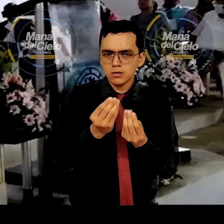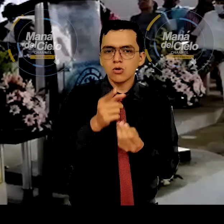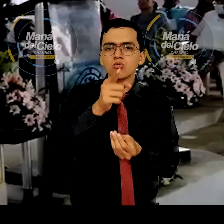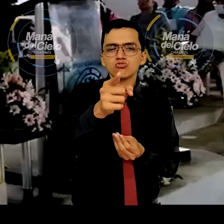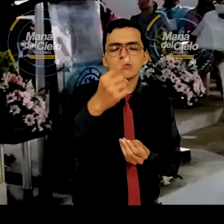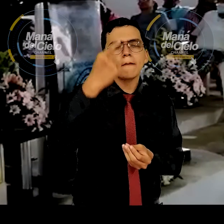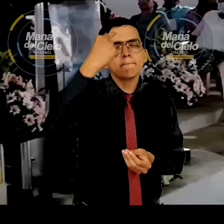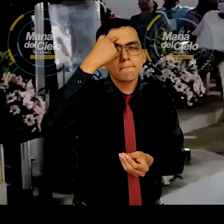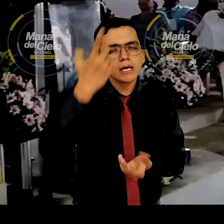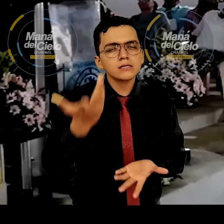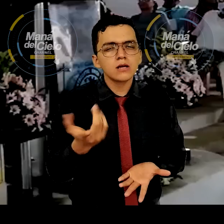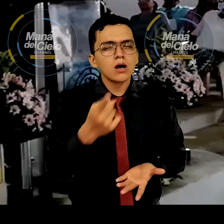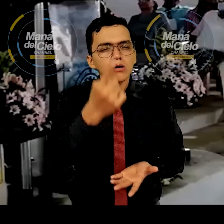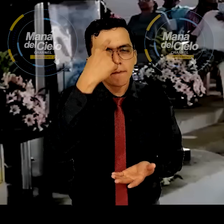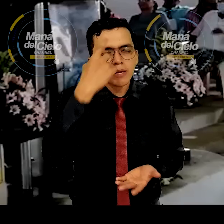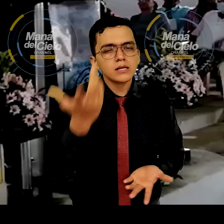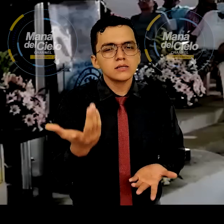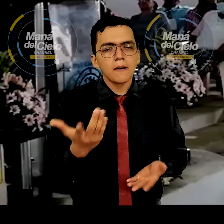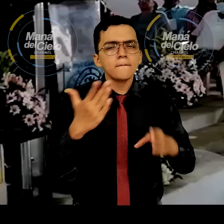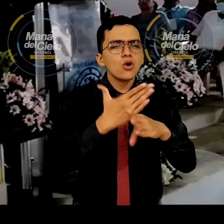Pero la pregunta es: ¿creéis en Dios?